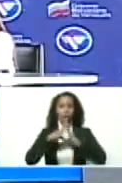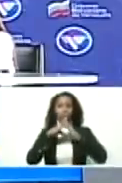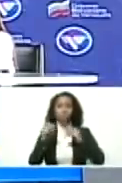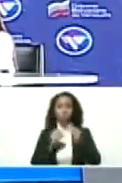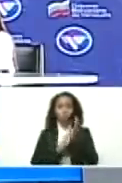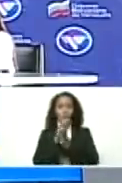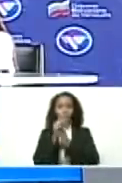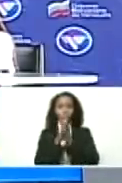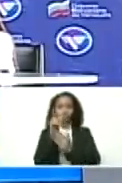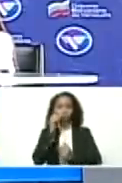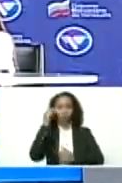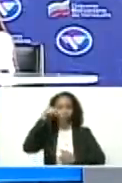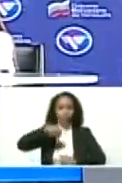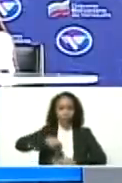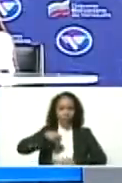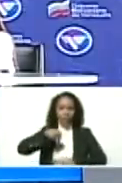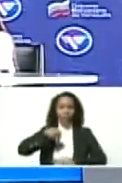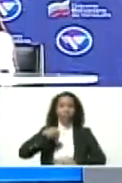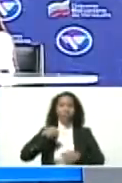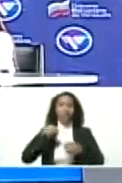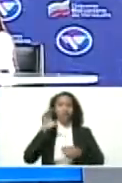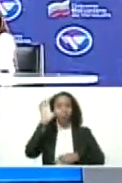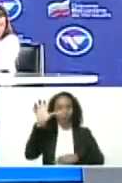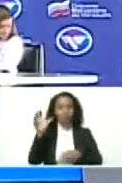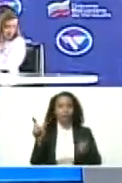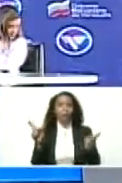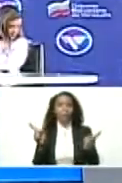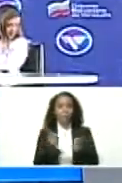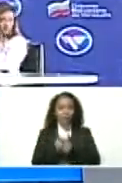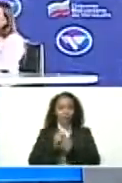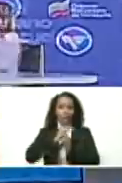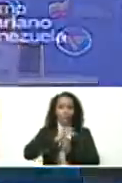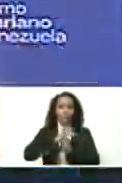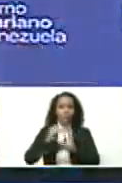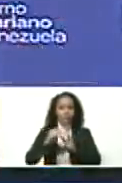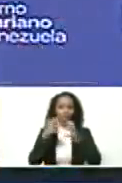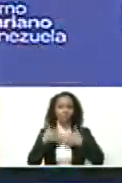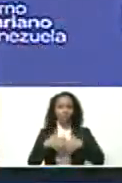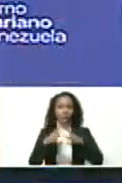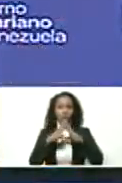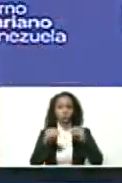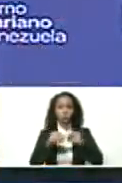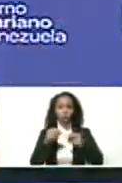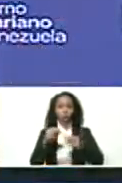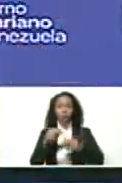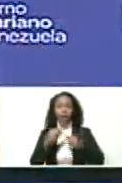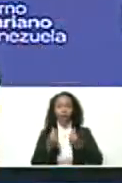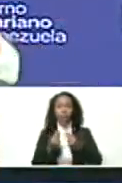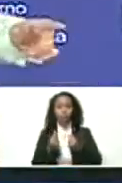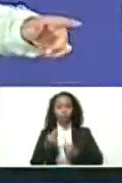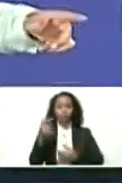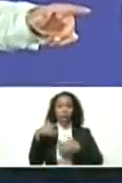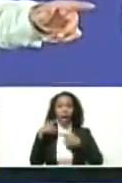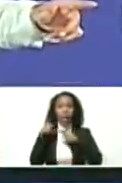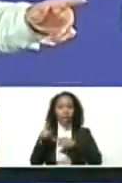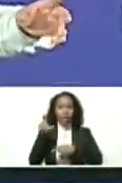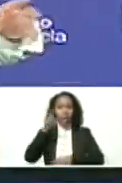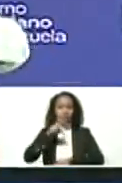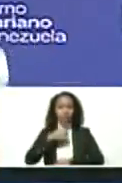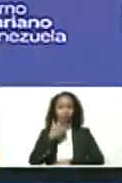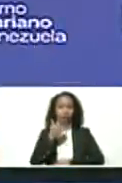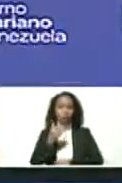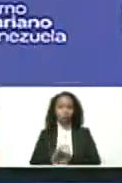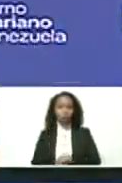los emprendedores del país, a la pequeña y mediana industria y a todos los factores económicos que así lo necesitan.